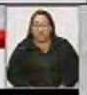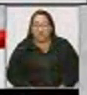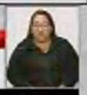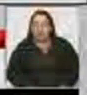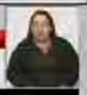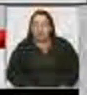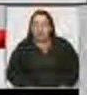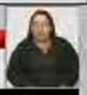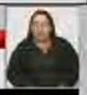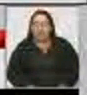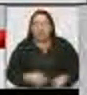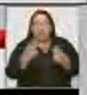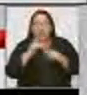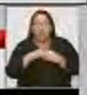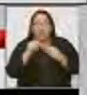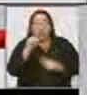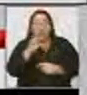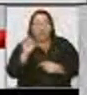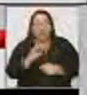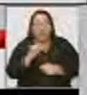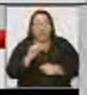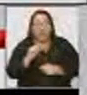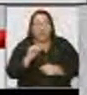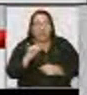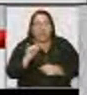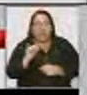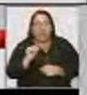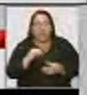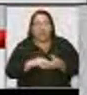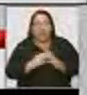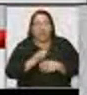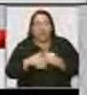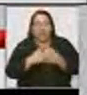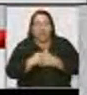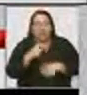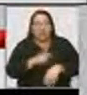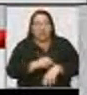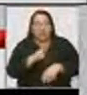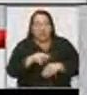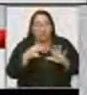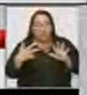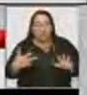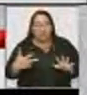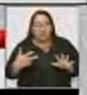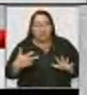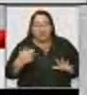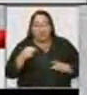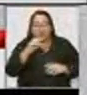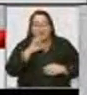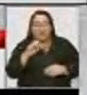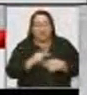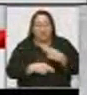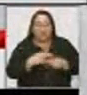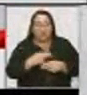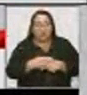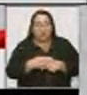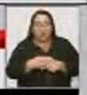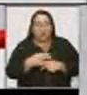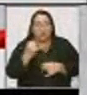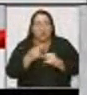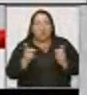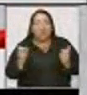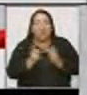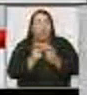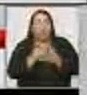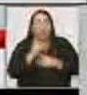De acuerdo con cifras preliminares del INEI, correspondientes al periodo 2018, la tasa nacional de